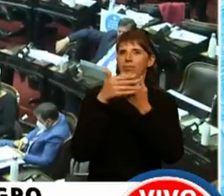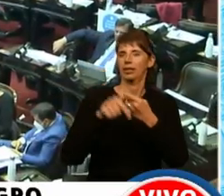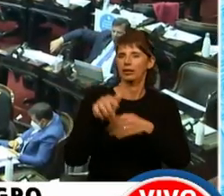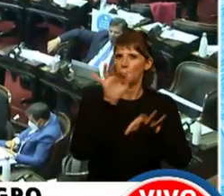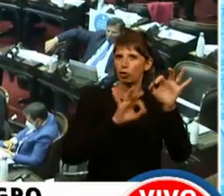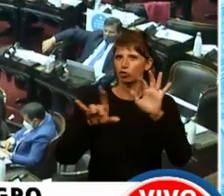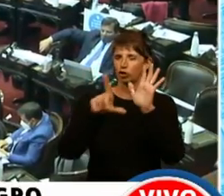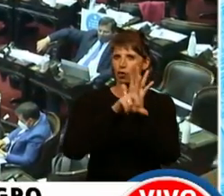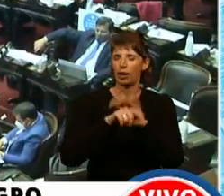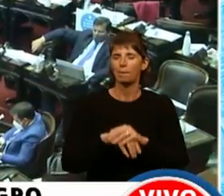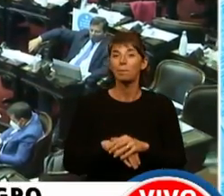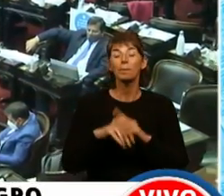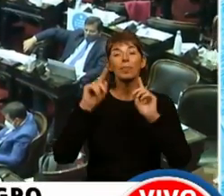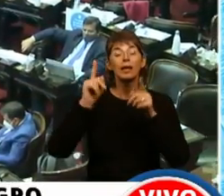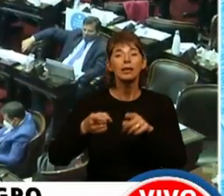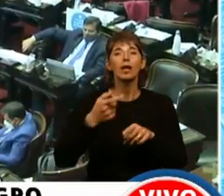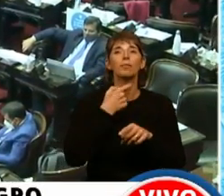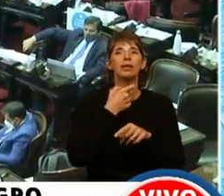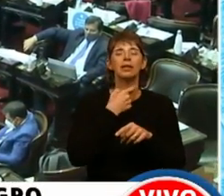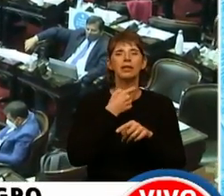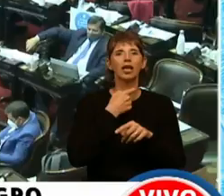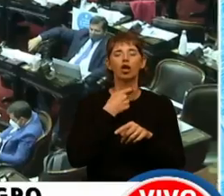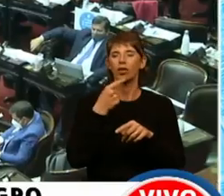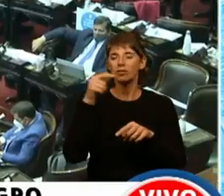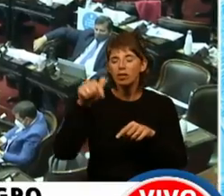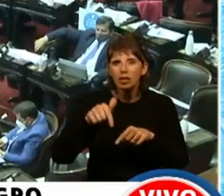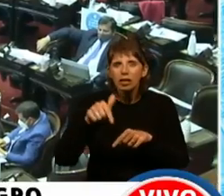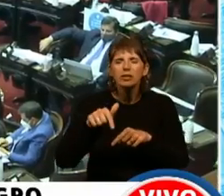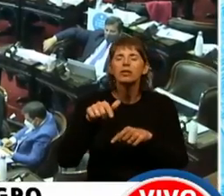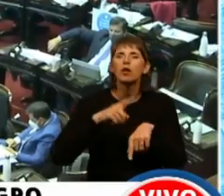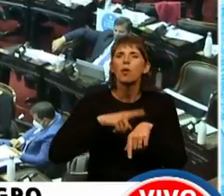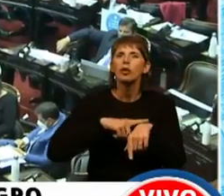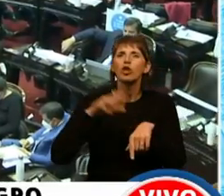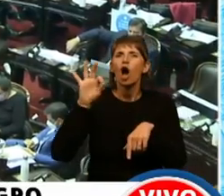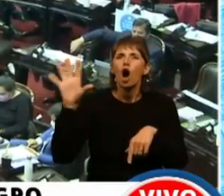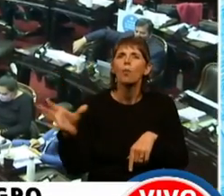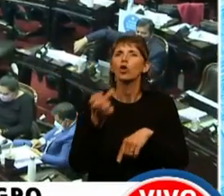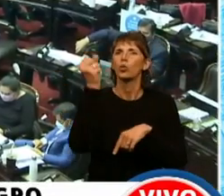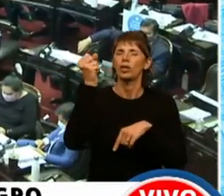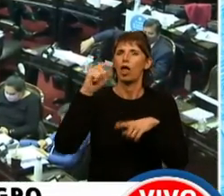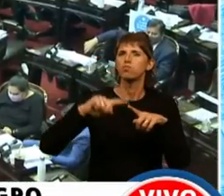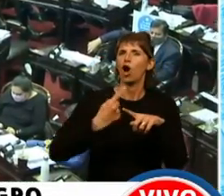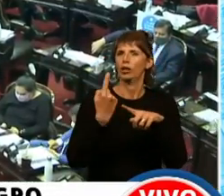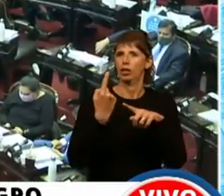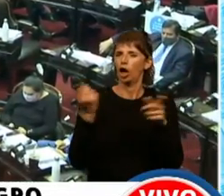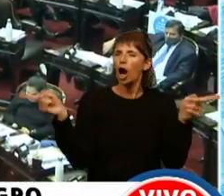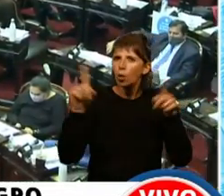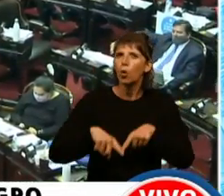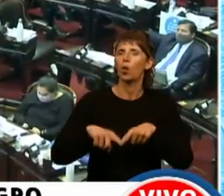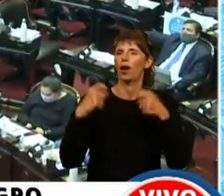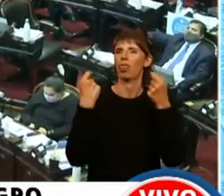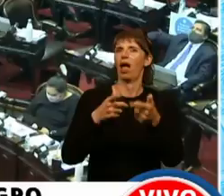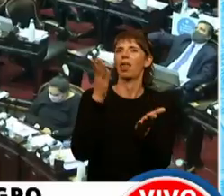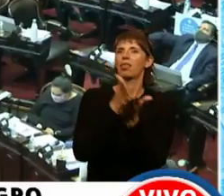lugar quiero destacar la oportunidad política que significa el volver a legislar en materia de derechos y